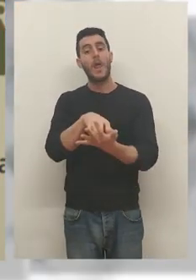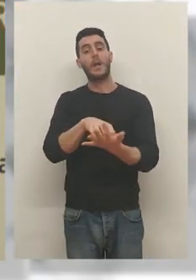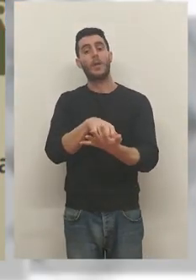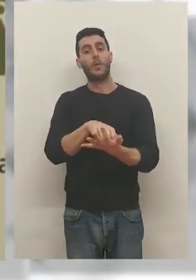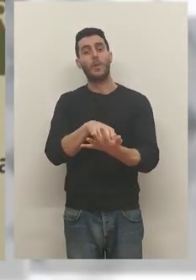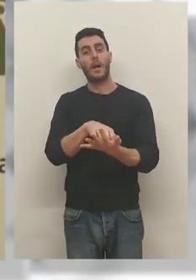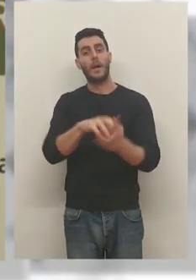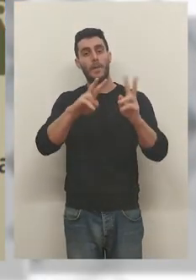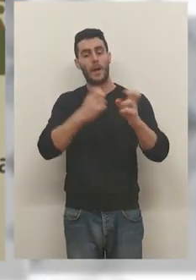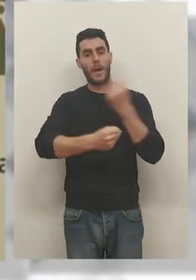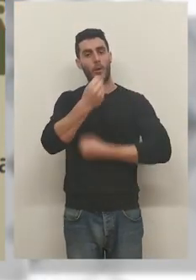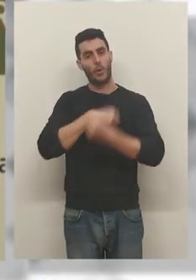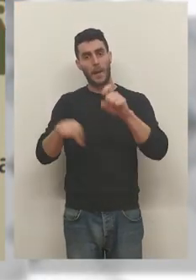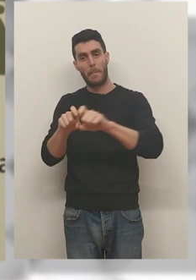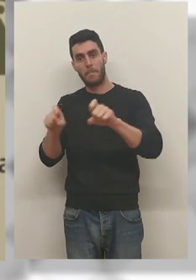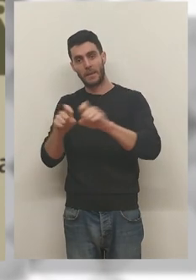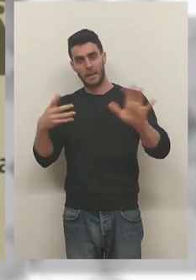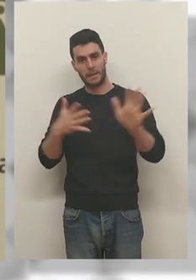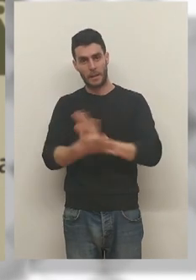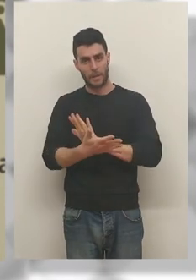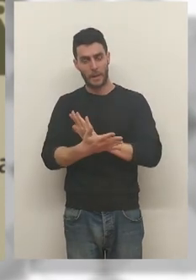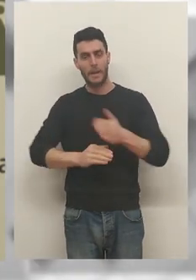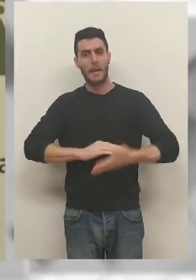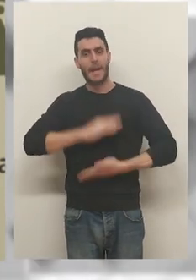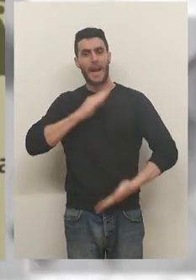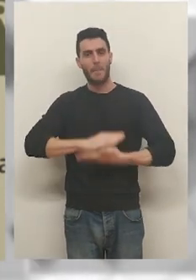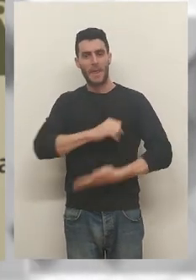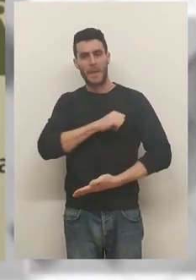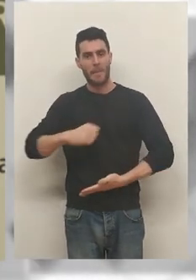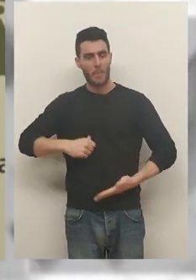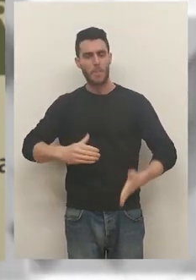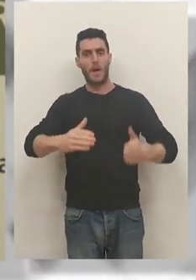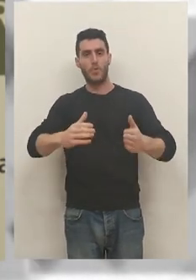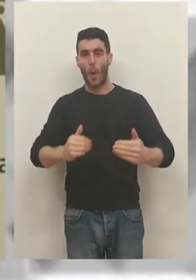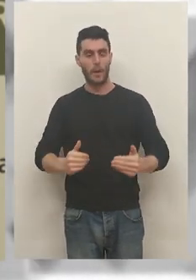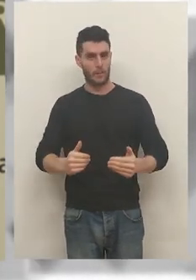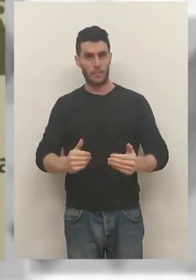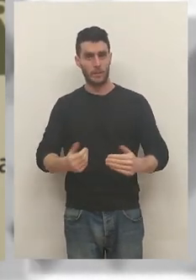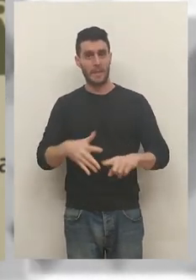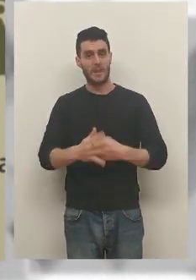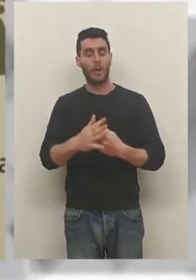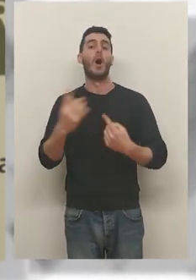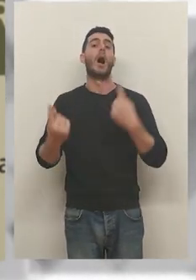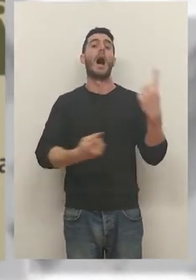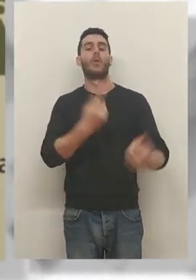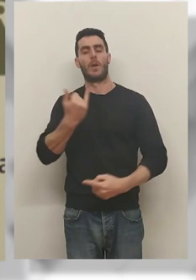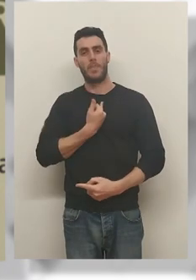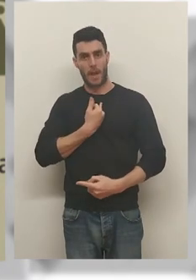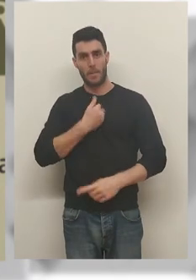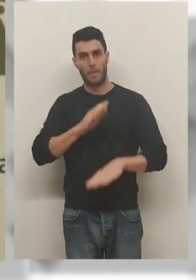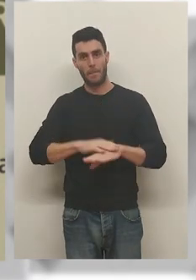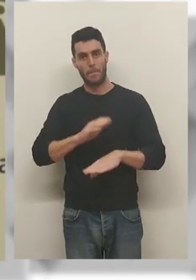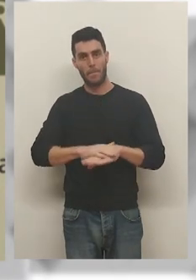incertidumbre es en economía y en empresa es la incapacidad absoluta que en algunos momentos tenemos